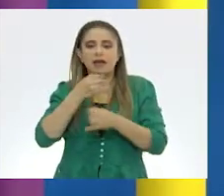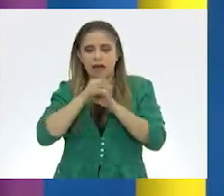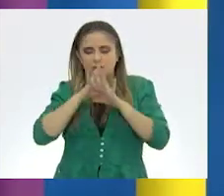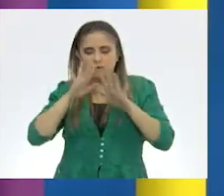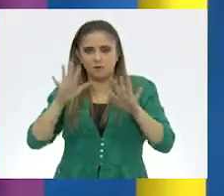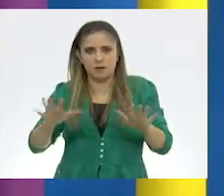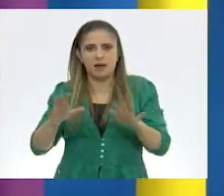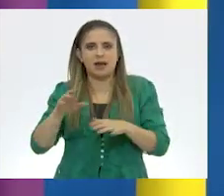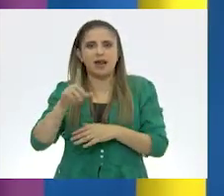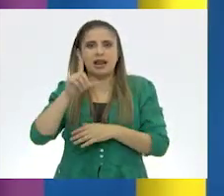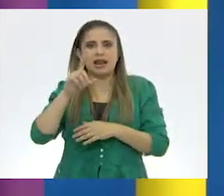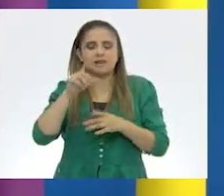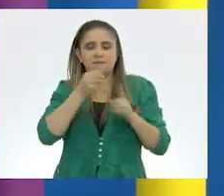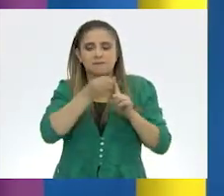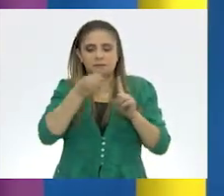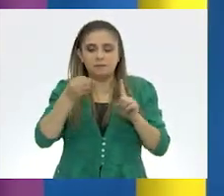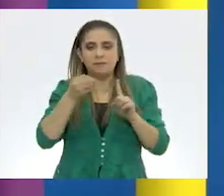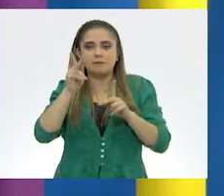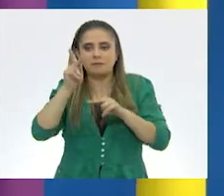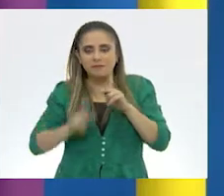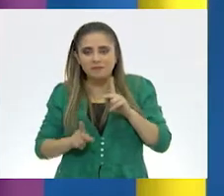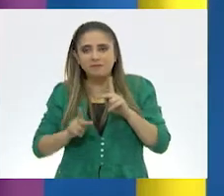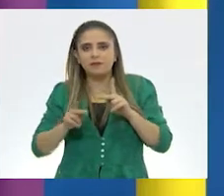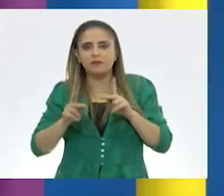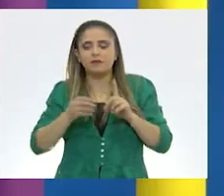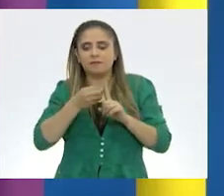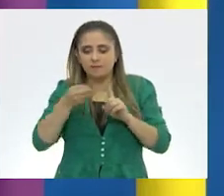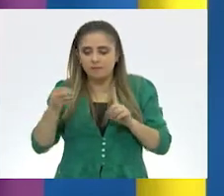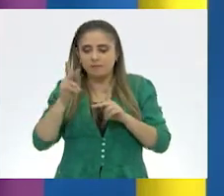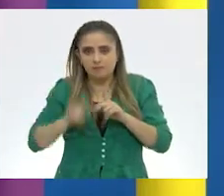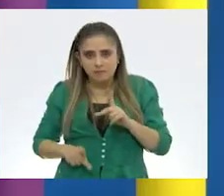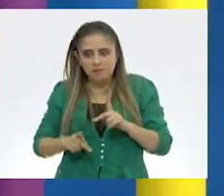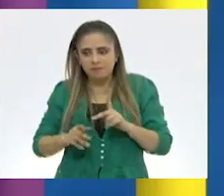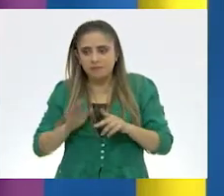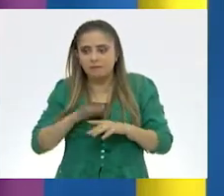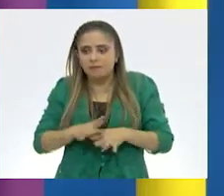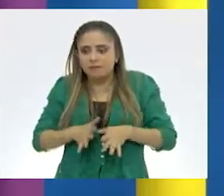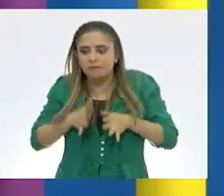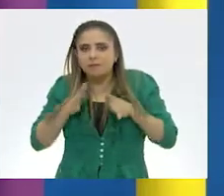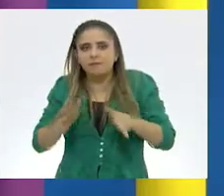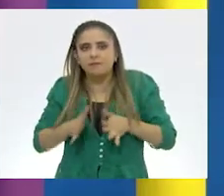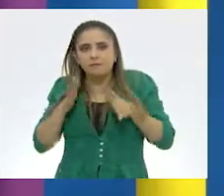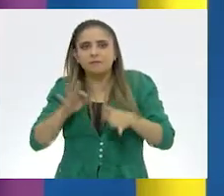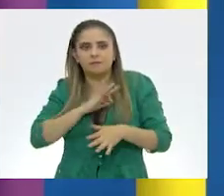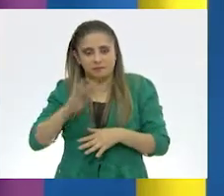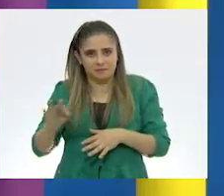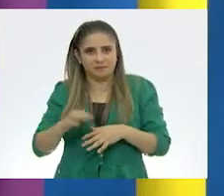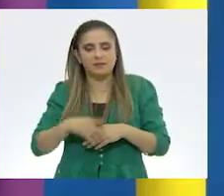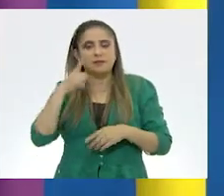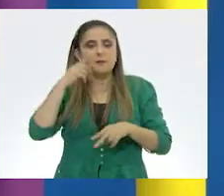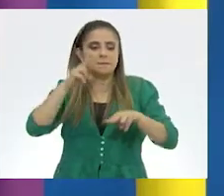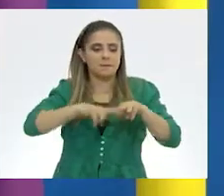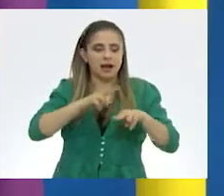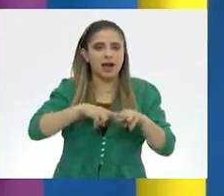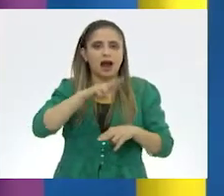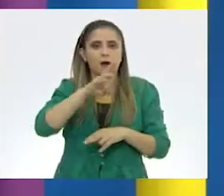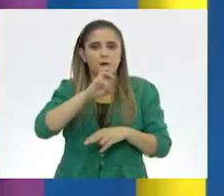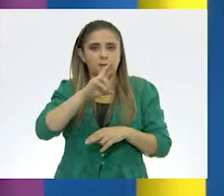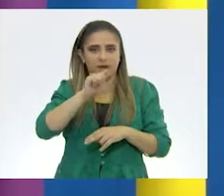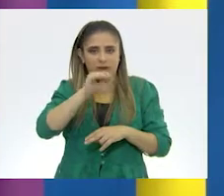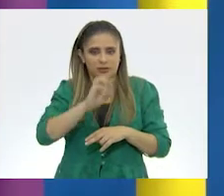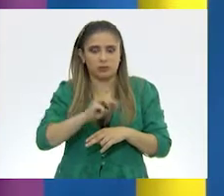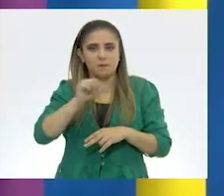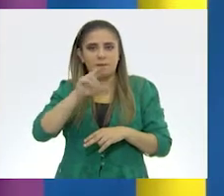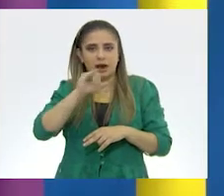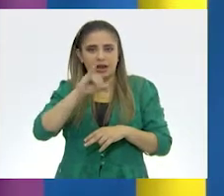información. Y a continuación te presento un ejemplo tomado de la tinta roja. Las bancas de Roberto y Mariano estaban en